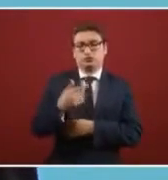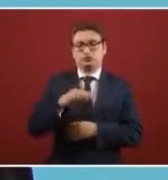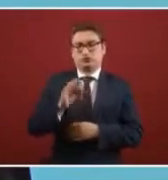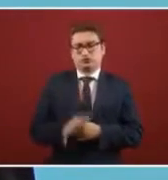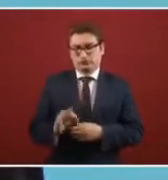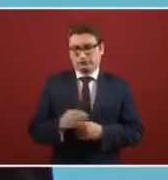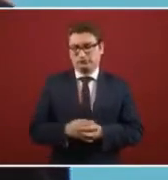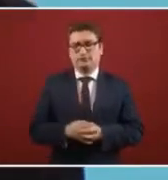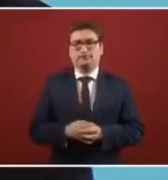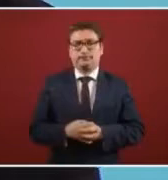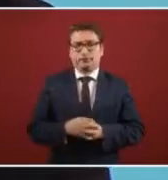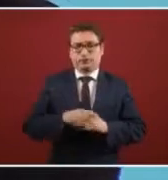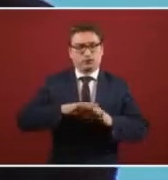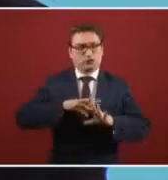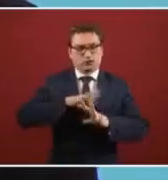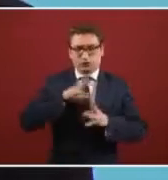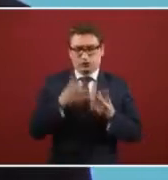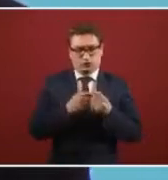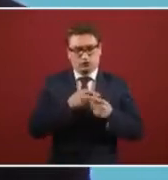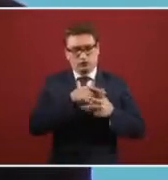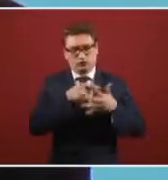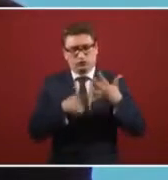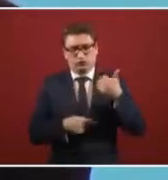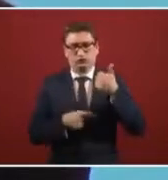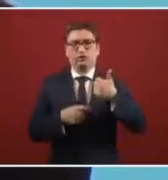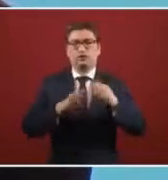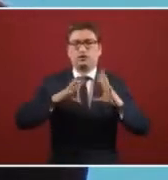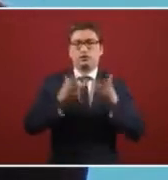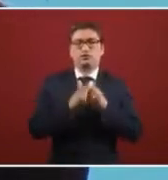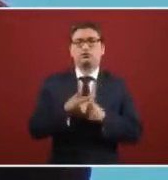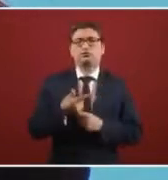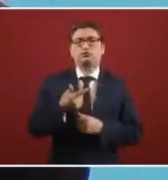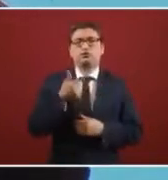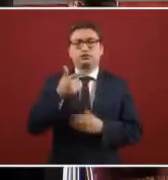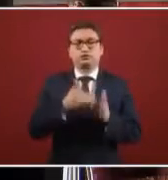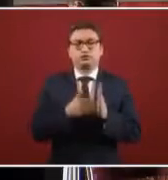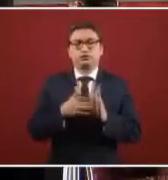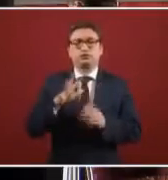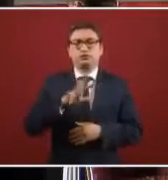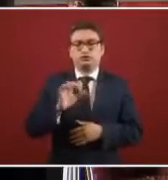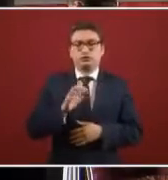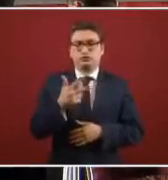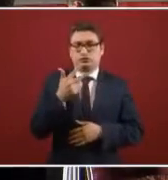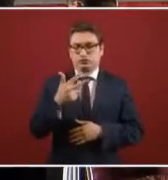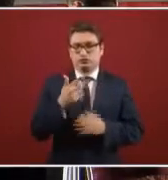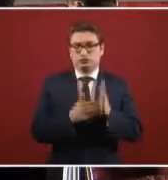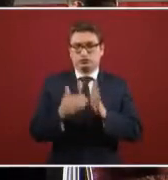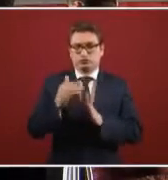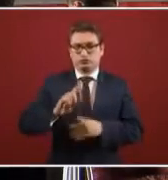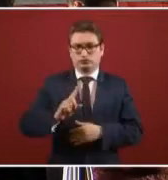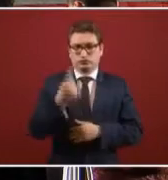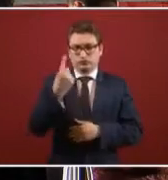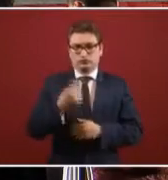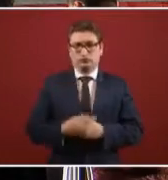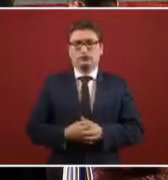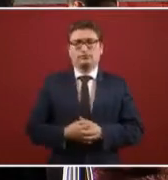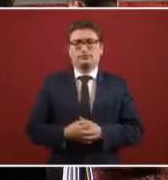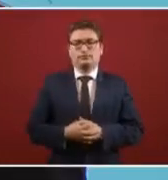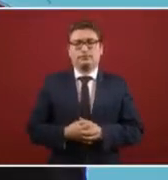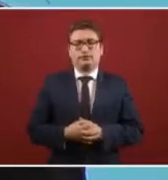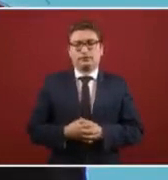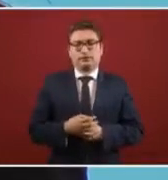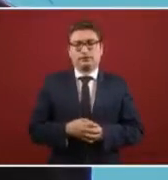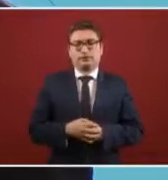total integration. That gives de us a todos los total paquetes de of all the packets, 7.508 millones de dólares. 7,000 Cabe señalar que aquí